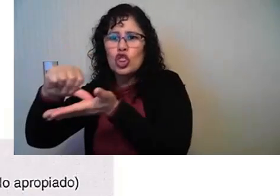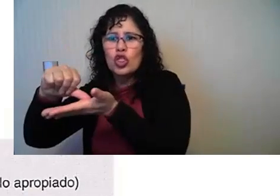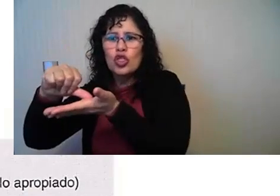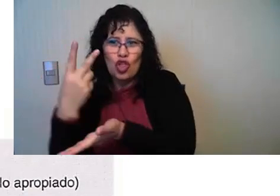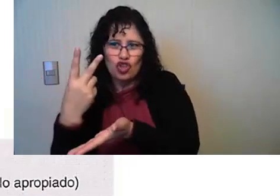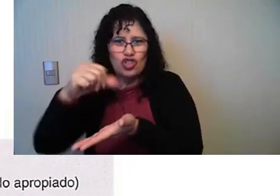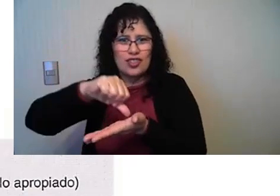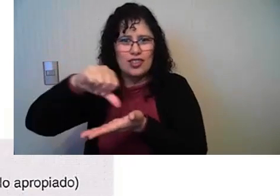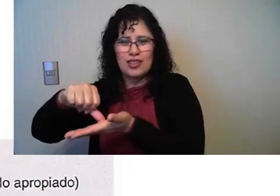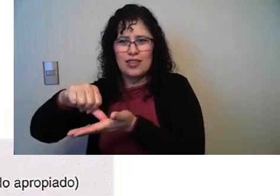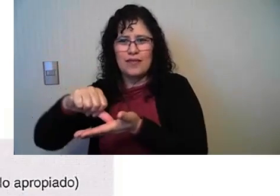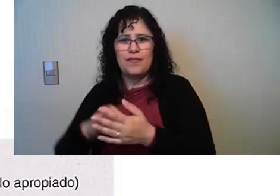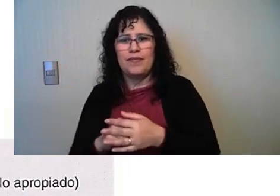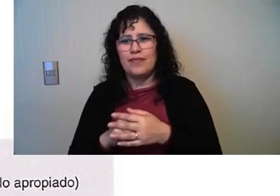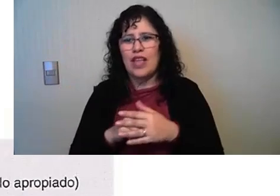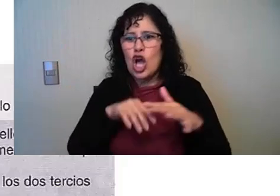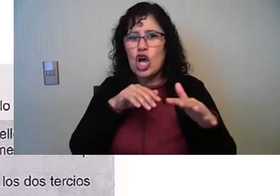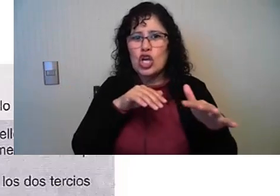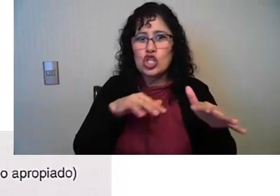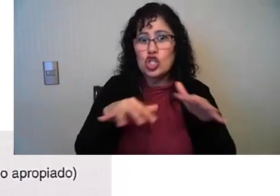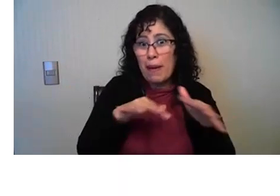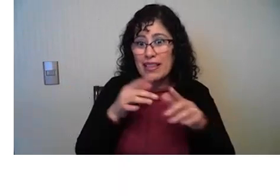De modalidad somática y uno visceral.